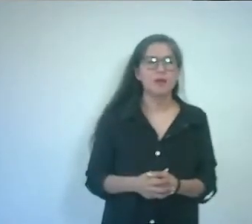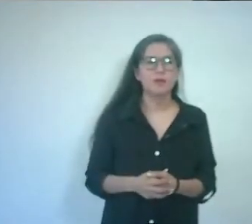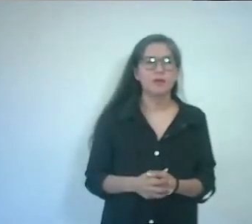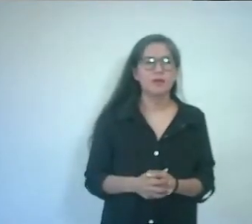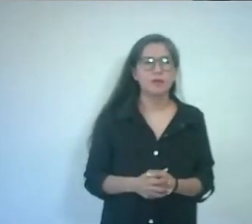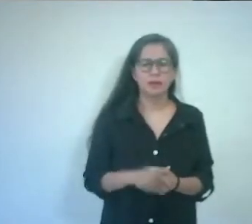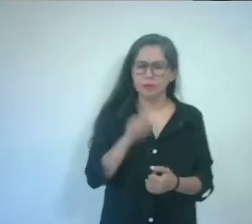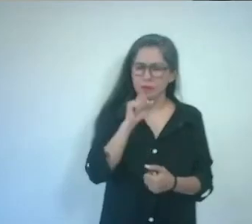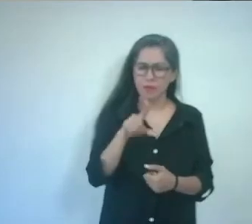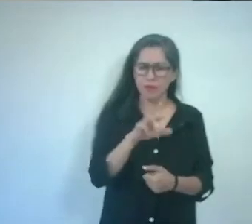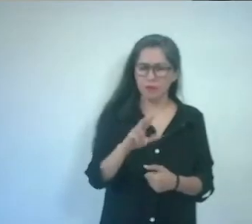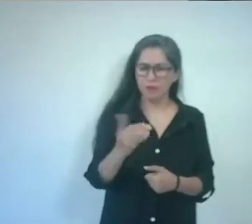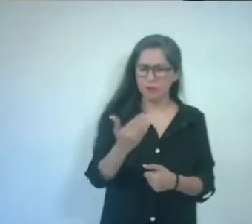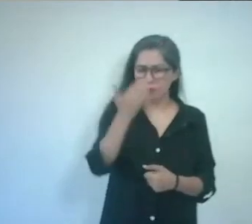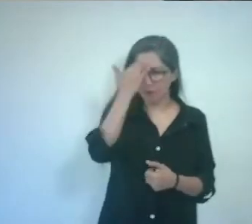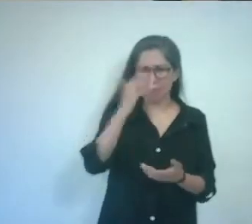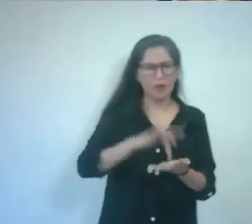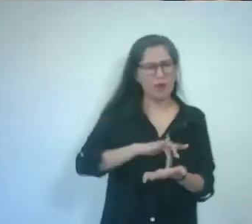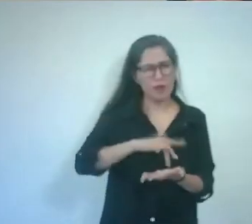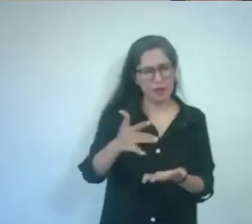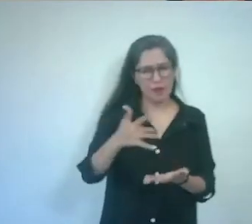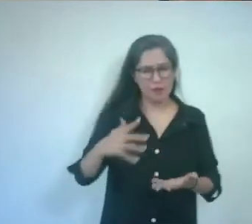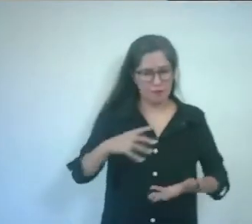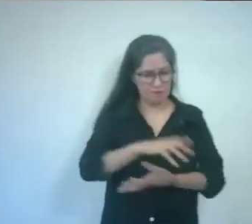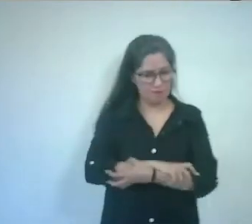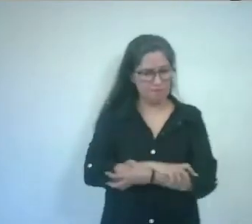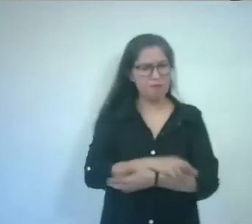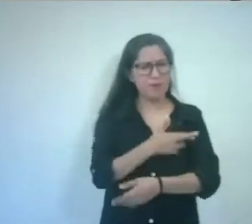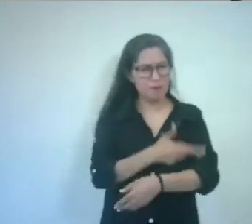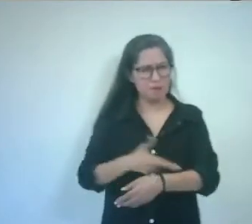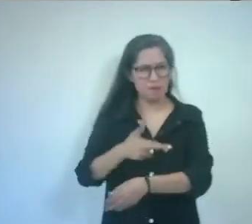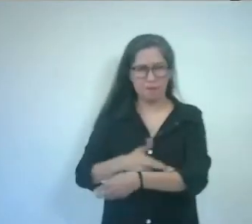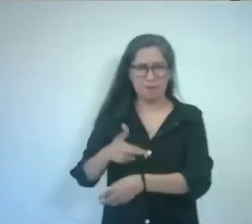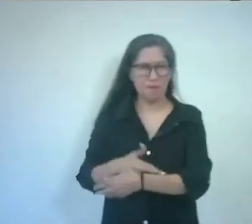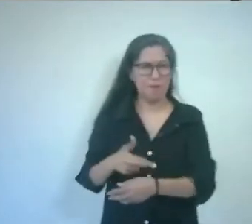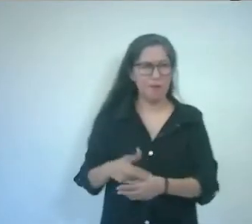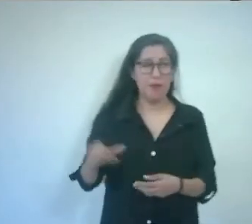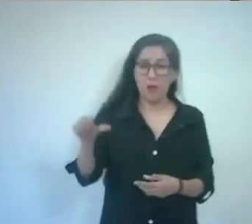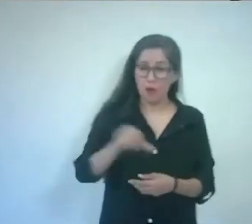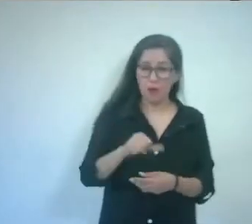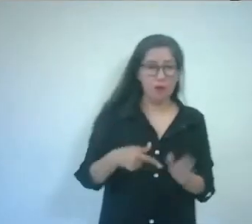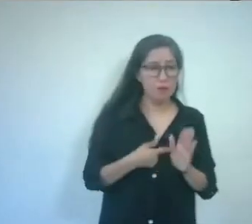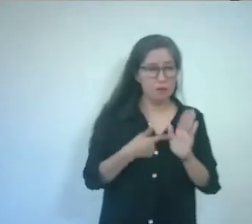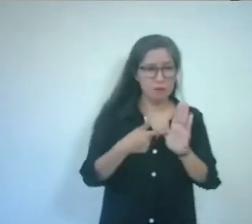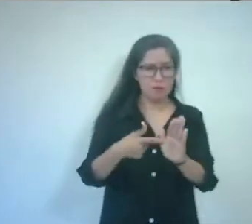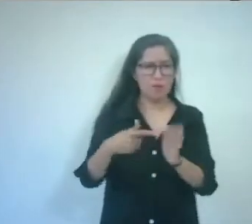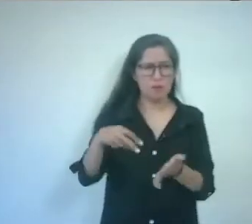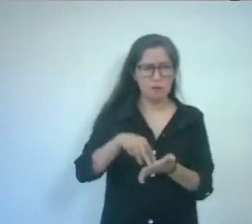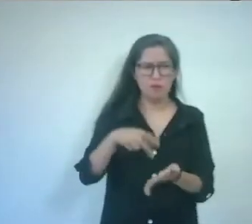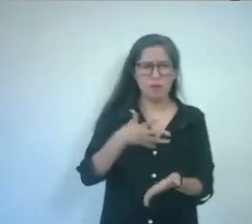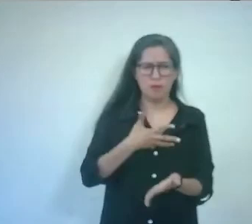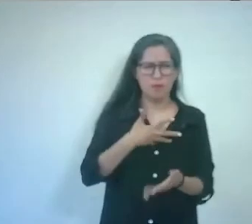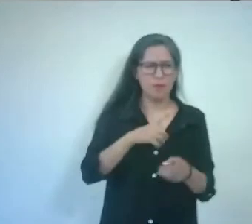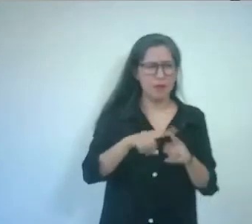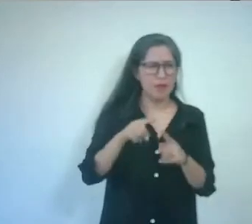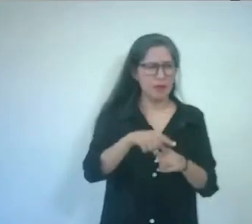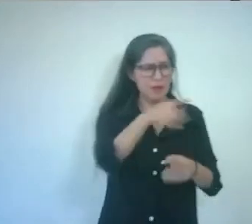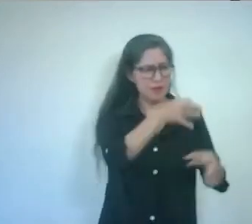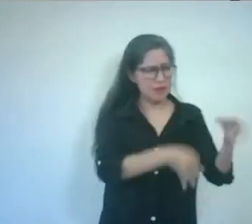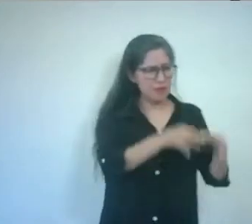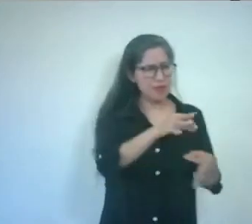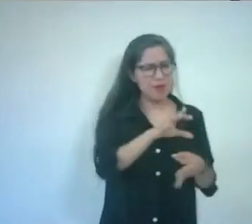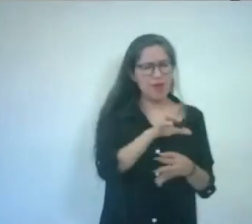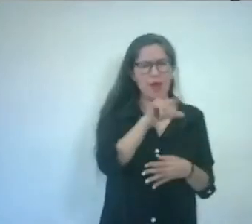También un reconocimiento y agradecimiento a las instituciones aliadas de este organismo. Tenemos hoy la presencia también de integrantes del Tribunal Electoral,